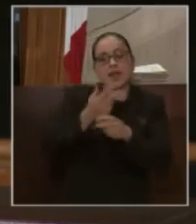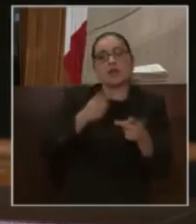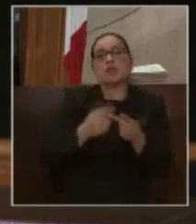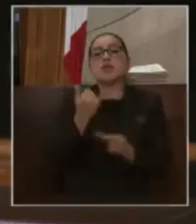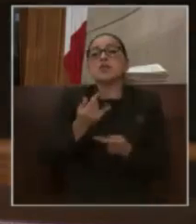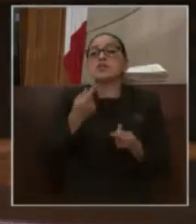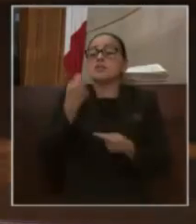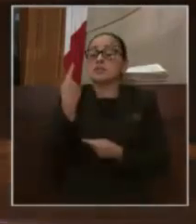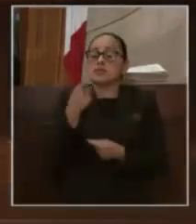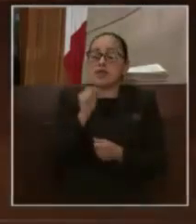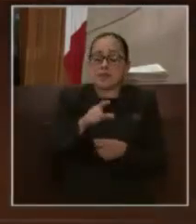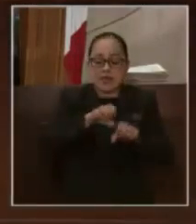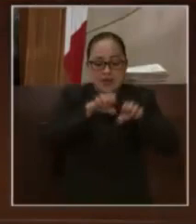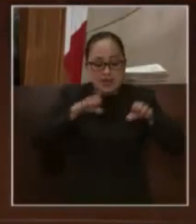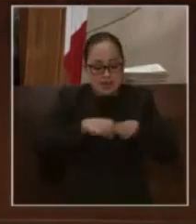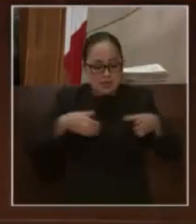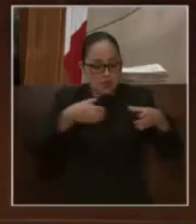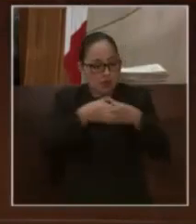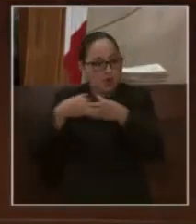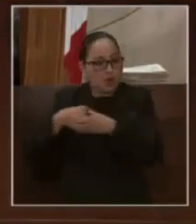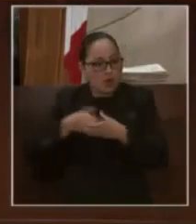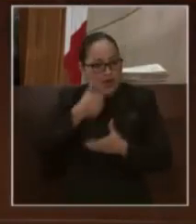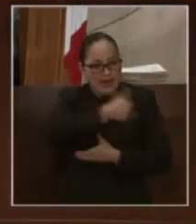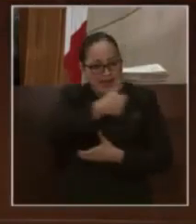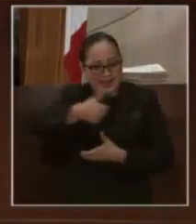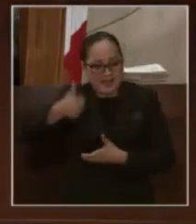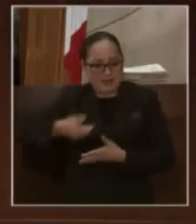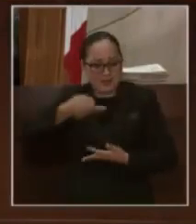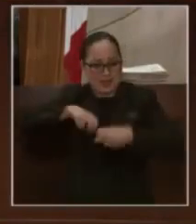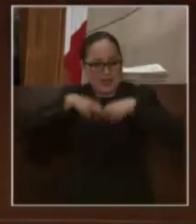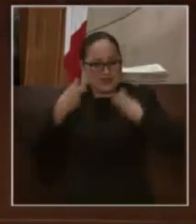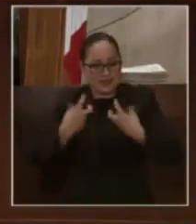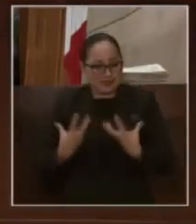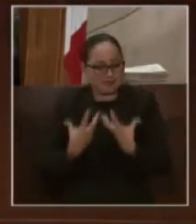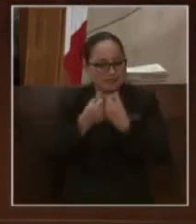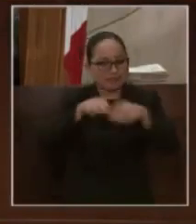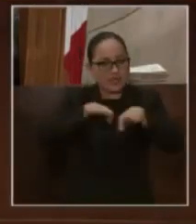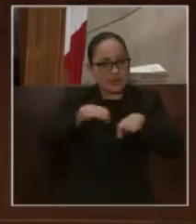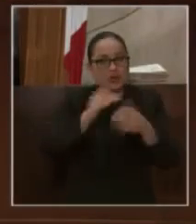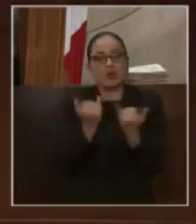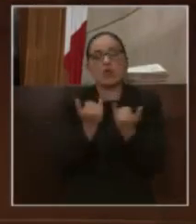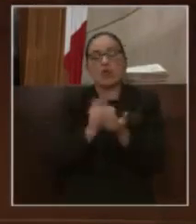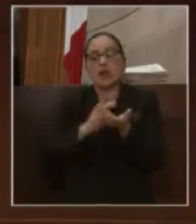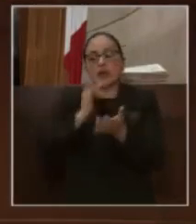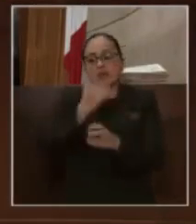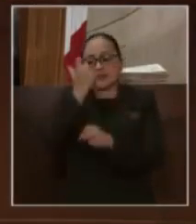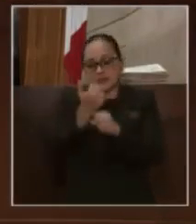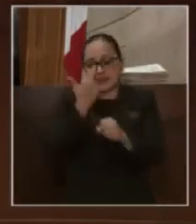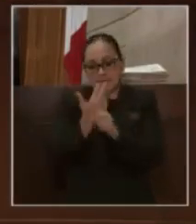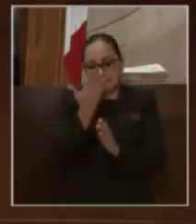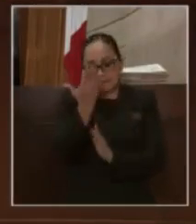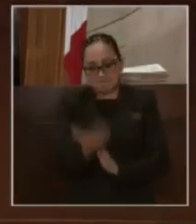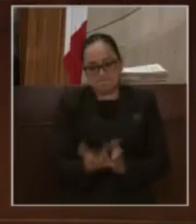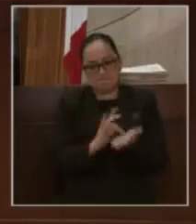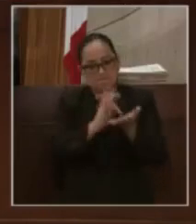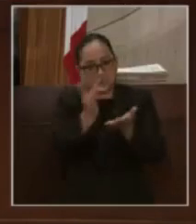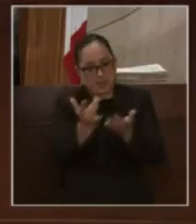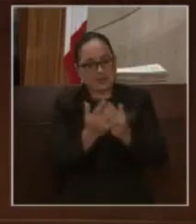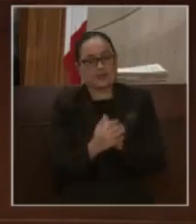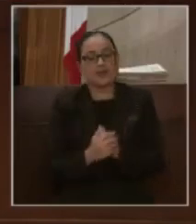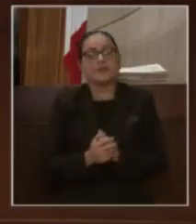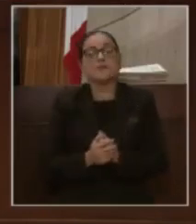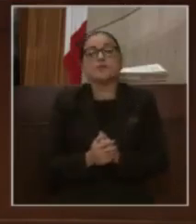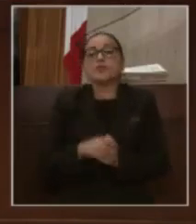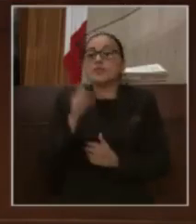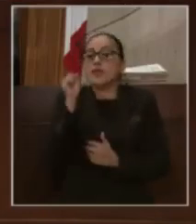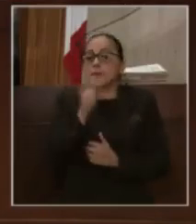y personal que trabaja en nuestras diversas ponencias, agradecer también a la Secretaría General de